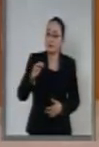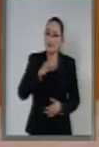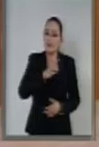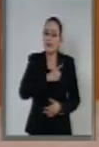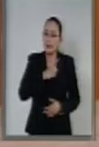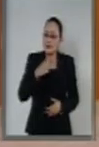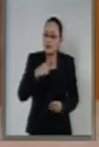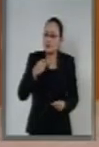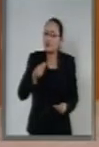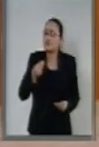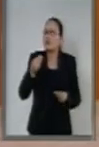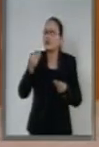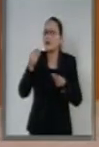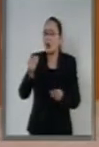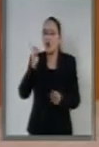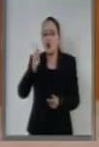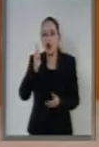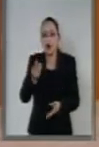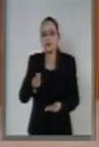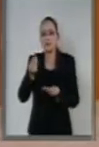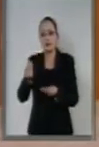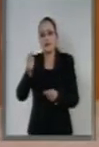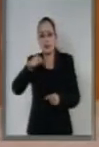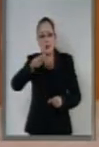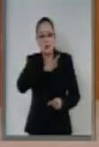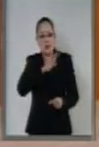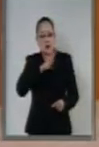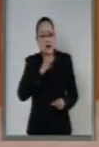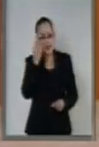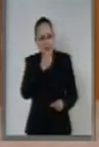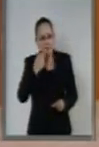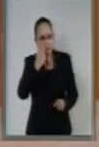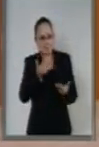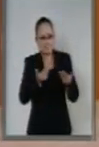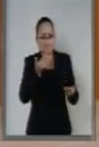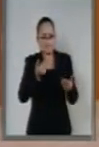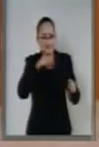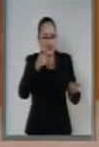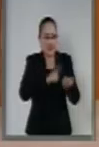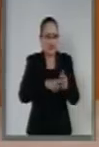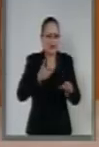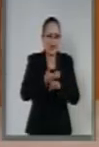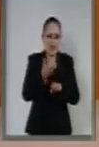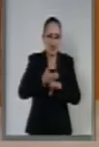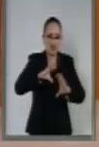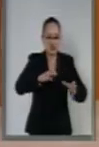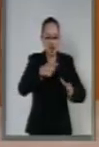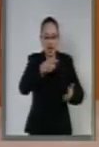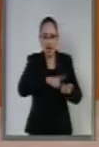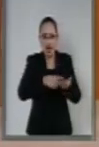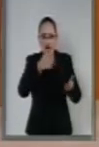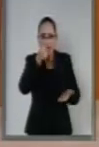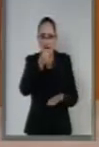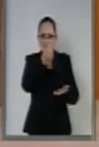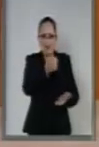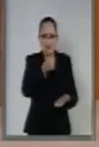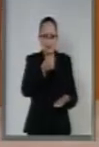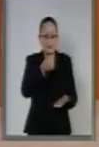posibilidad de que analizar las finanzas públicas de los estados en la reforma constitucional